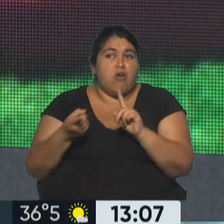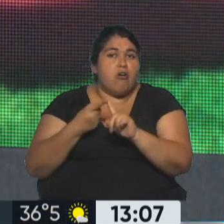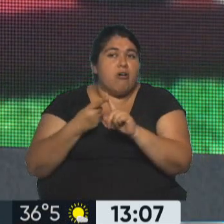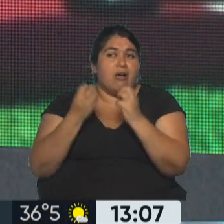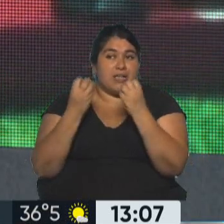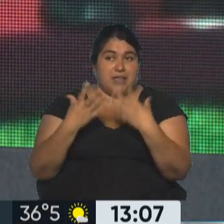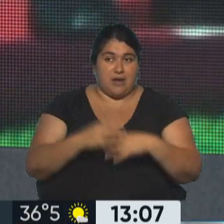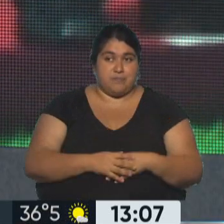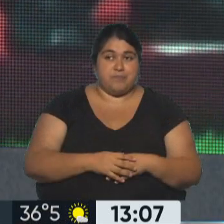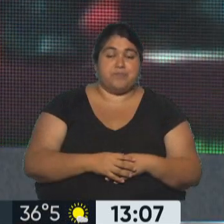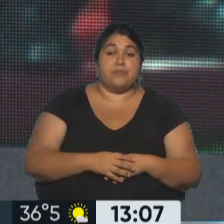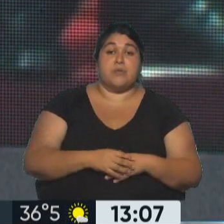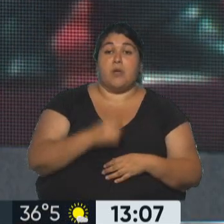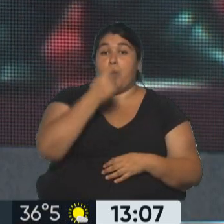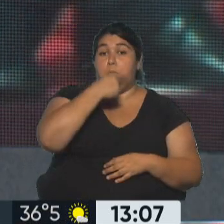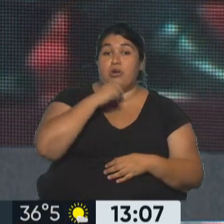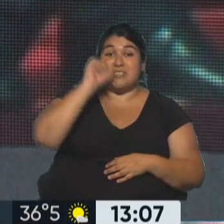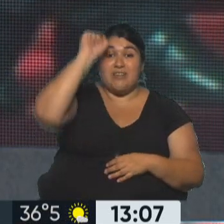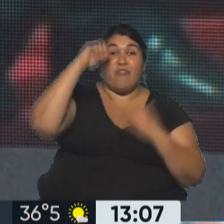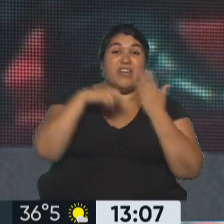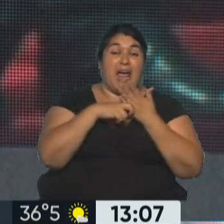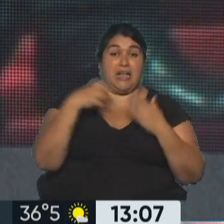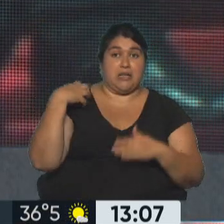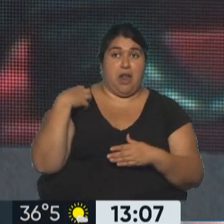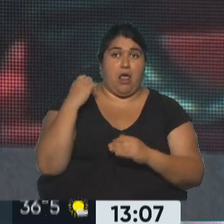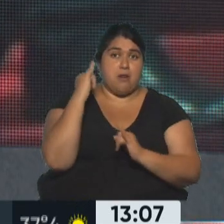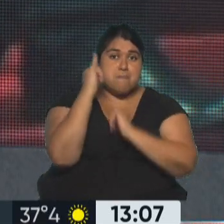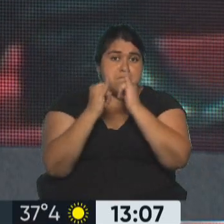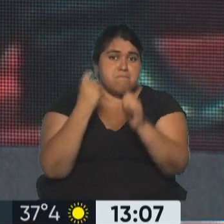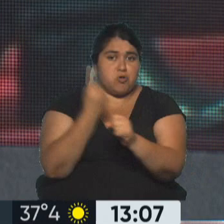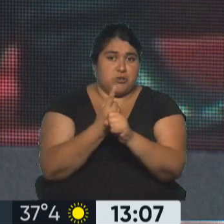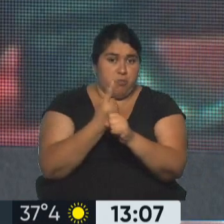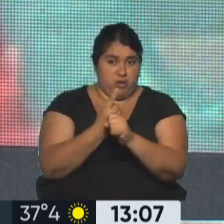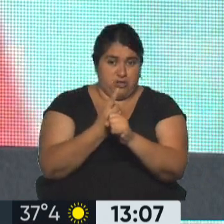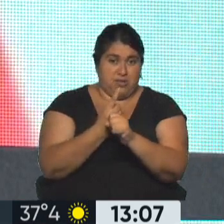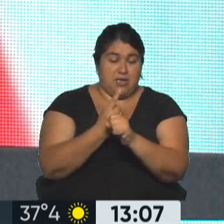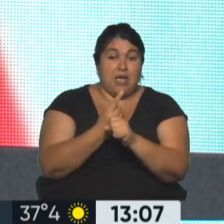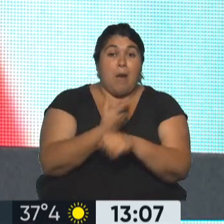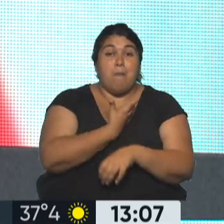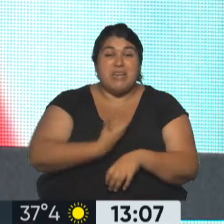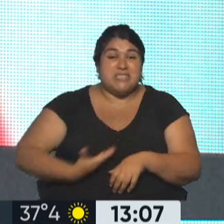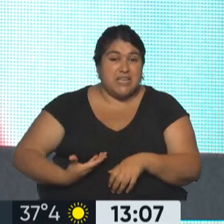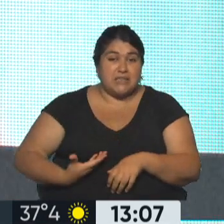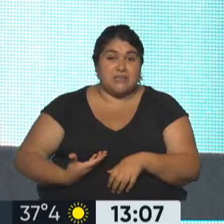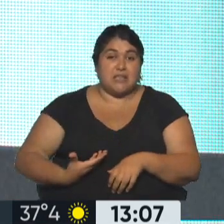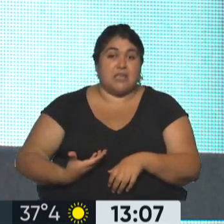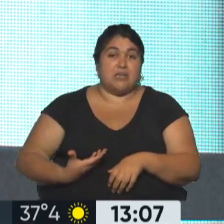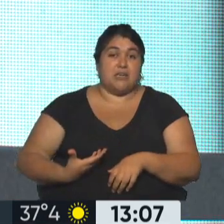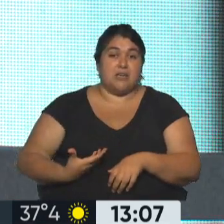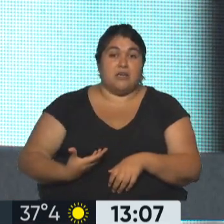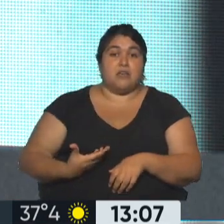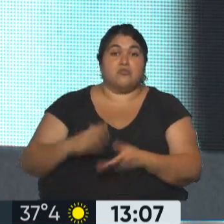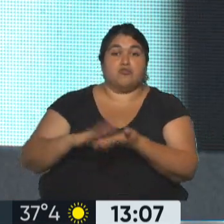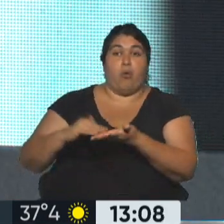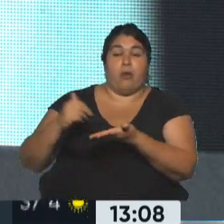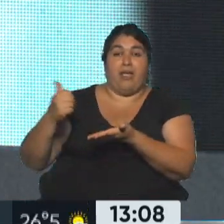Boric no pudo nombrar al fiscal general, algo que no pasaba nunca de la historia de la democracia, de la vuelta a la democracia. Ningún presidente pudo no nombrar a su postulante